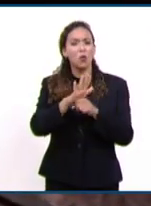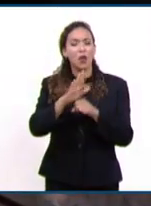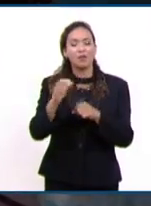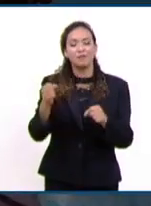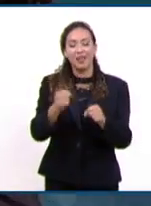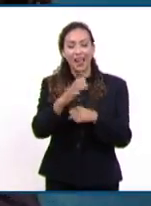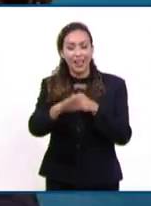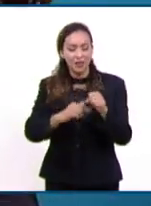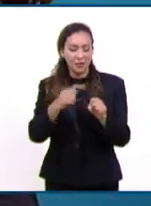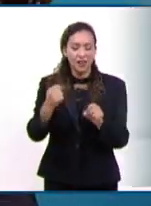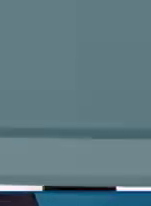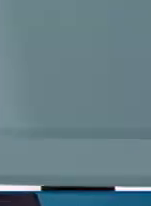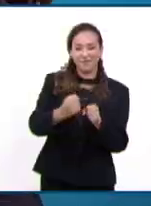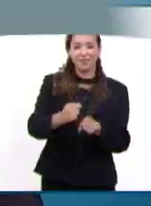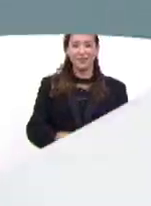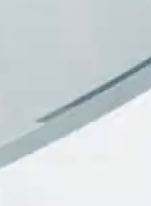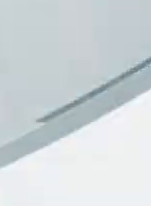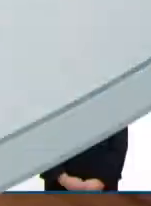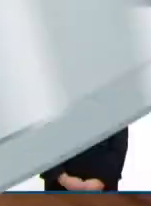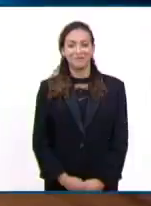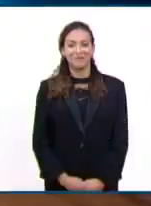animal.